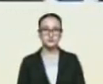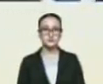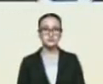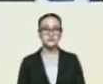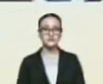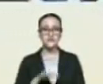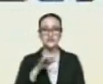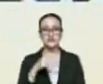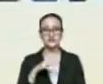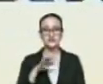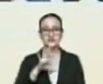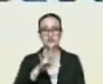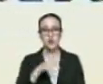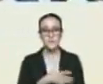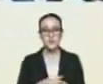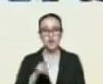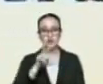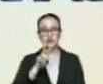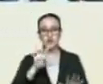representa